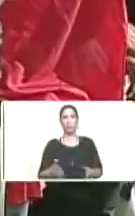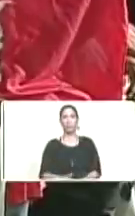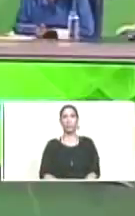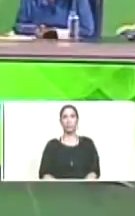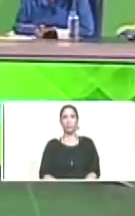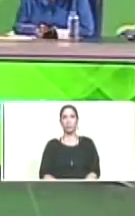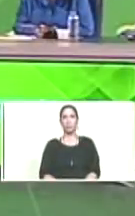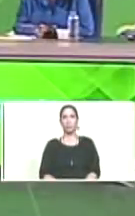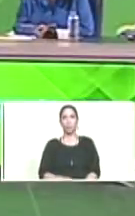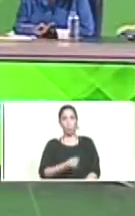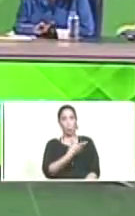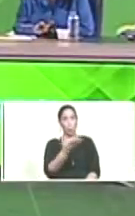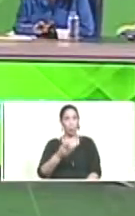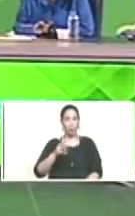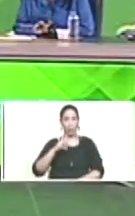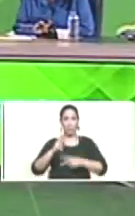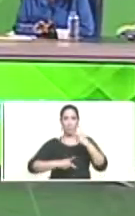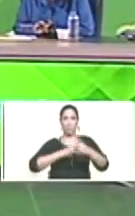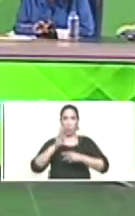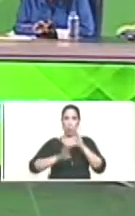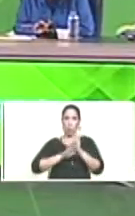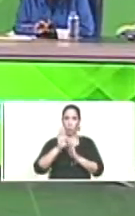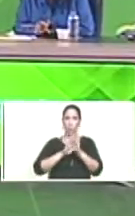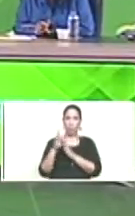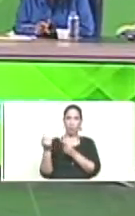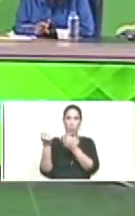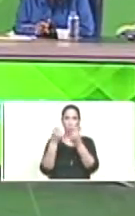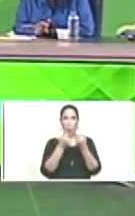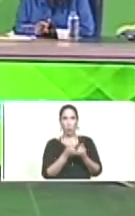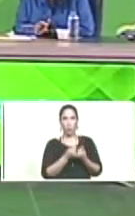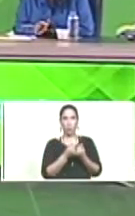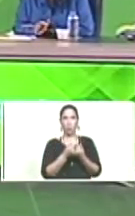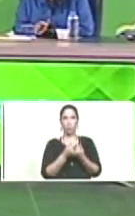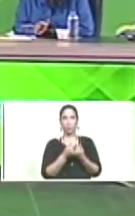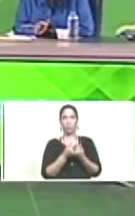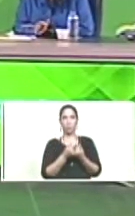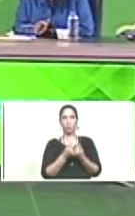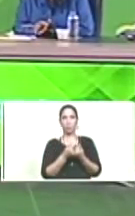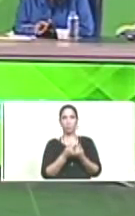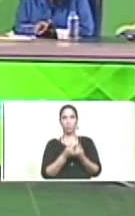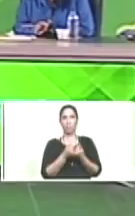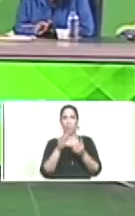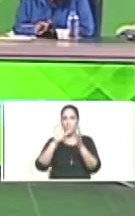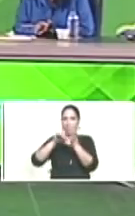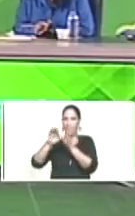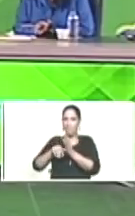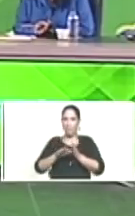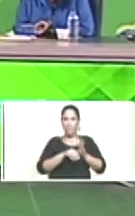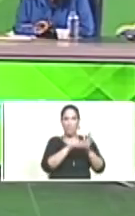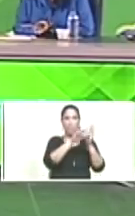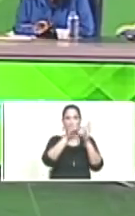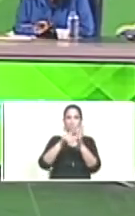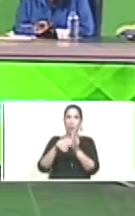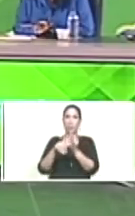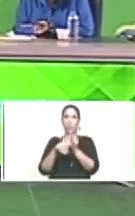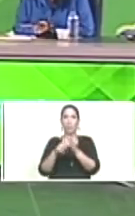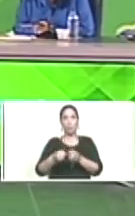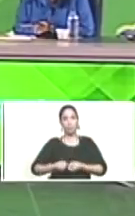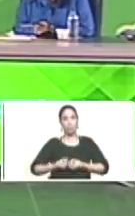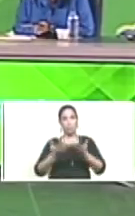Ustedes producen a un costo y a un precio y las mafias distributivas le llevan el